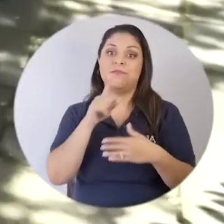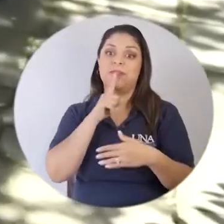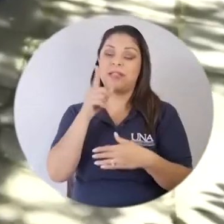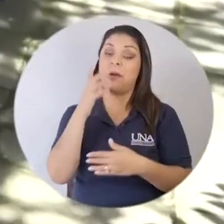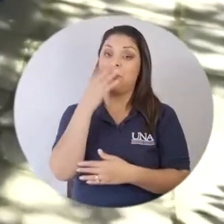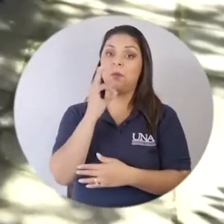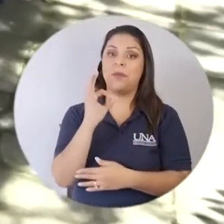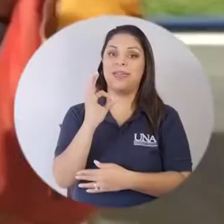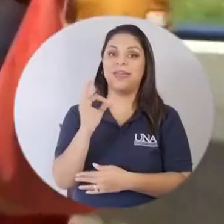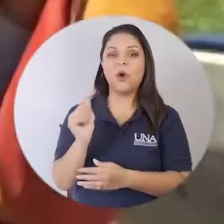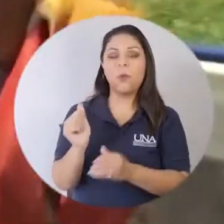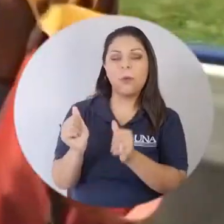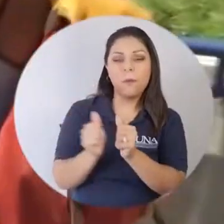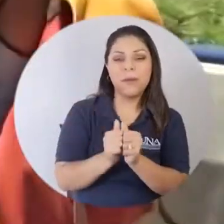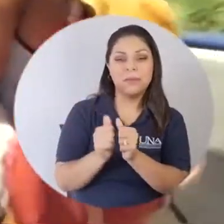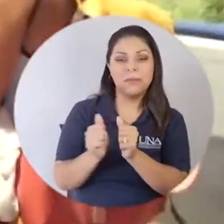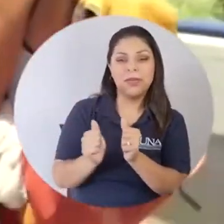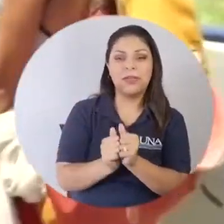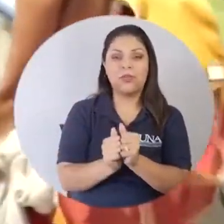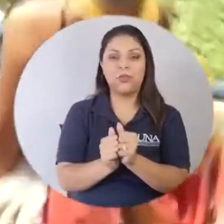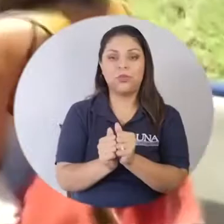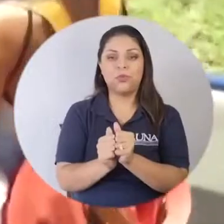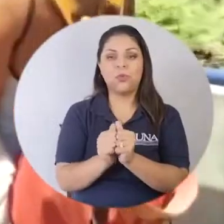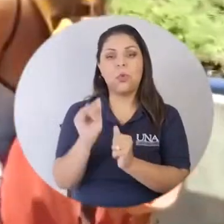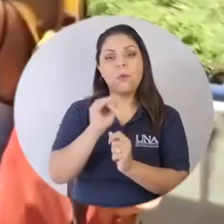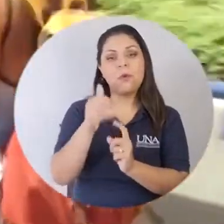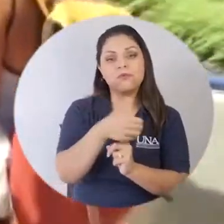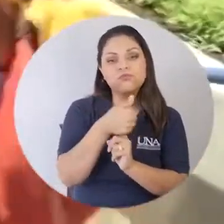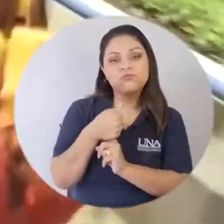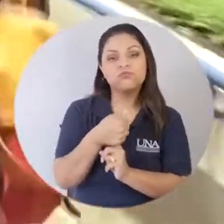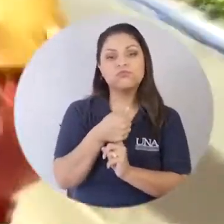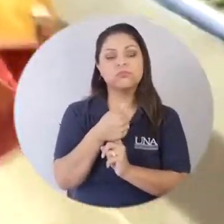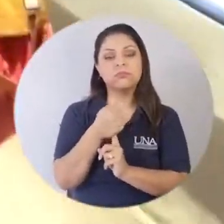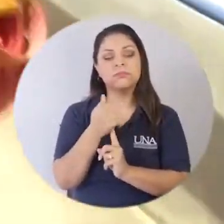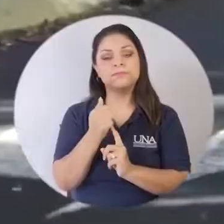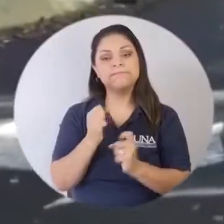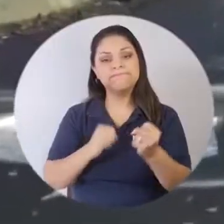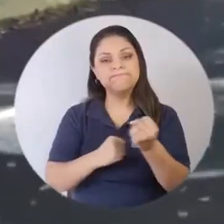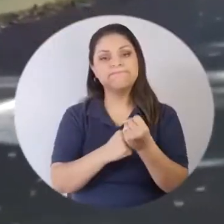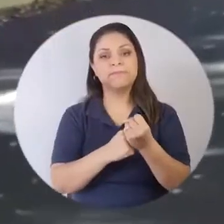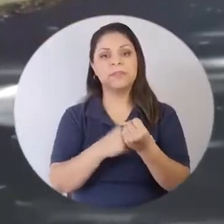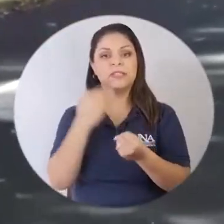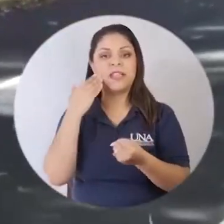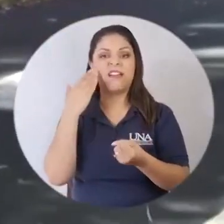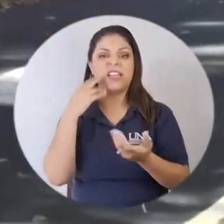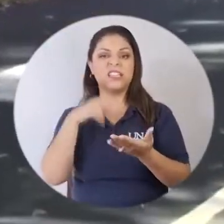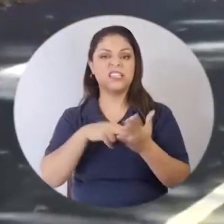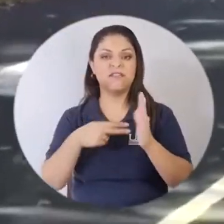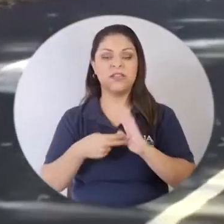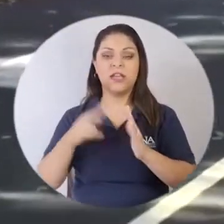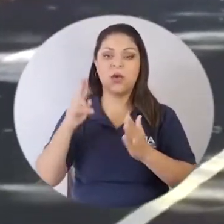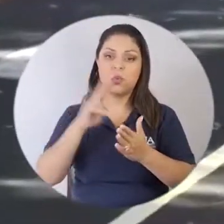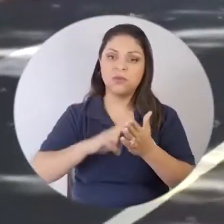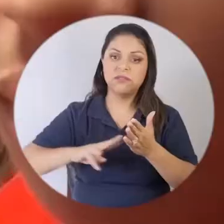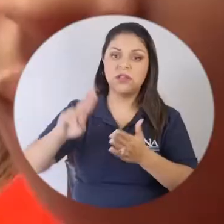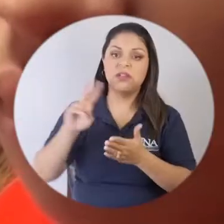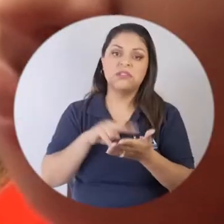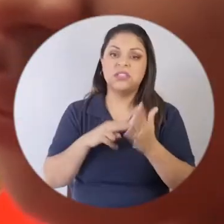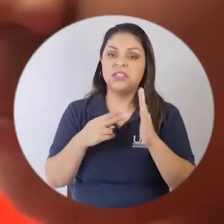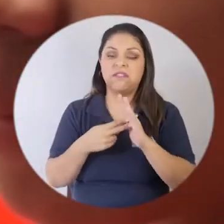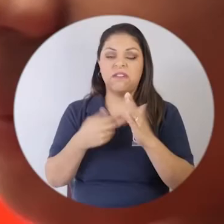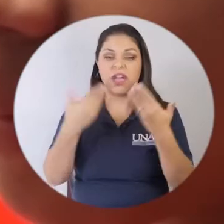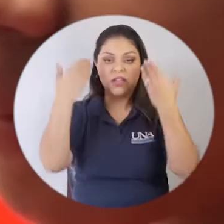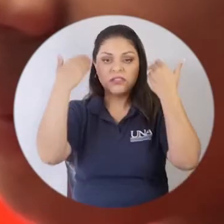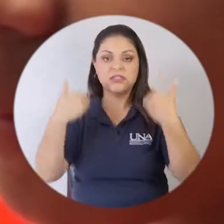vivencia, es una acogida, ¿verdad?, hacia la universidad, a saber qué significa, a decir qué significa ser un